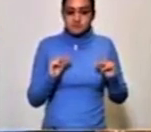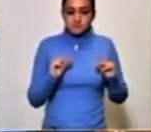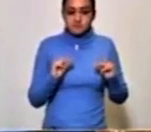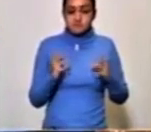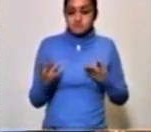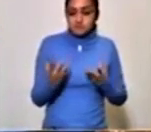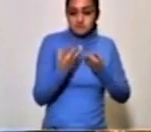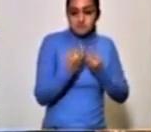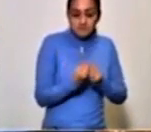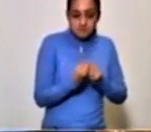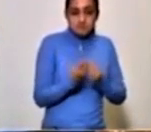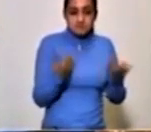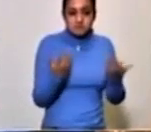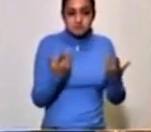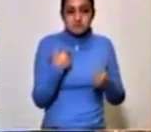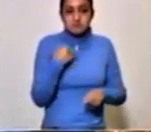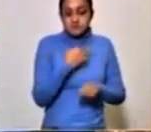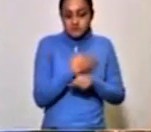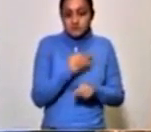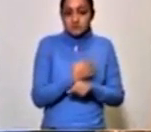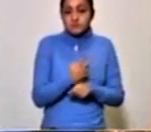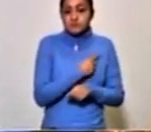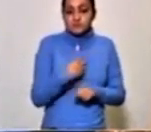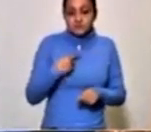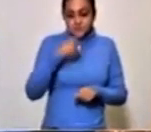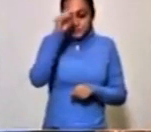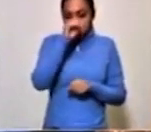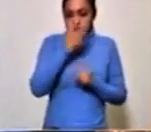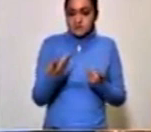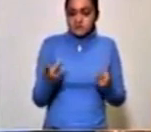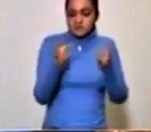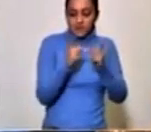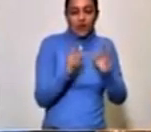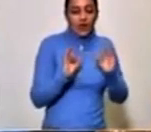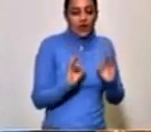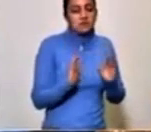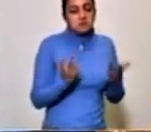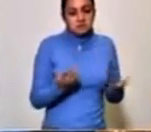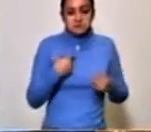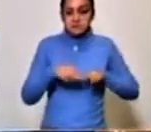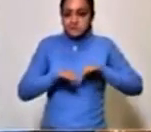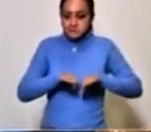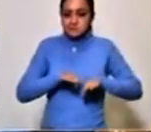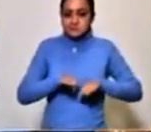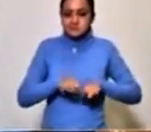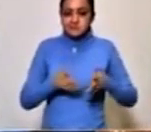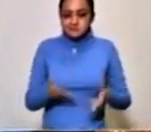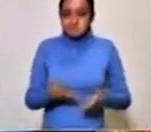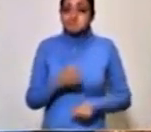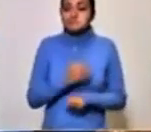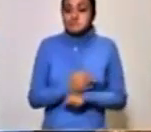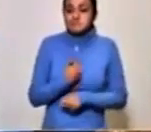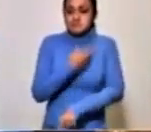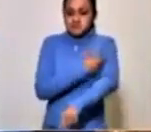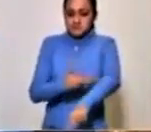obra pública al respecto si no tenemos una opinión común. Pues sí, es de las cosas que vamos a